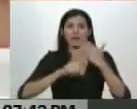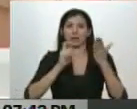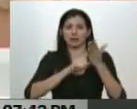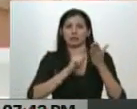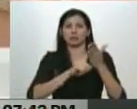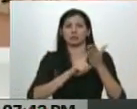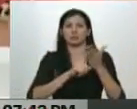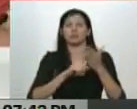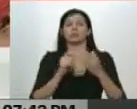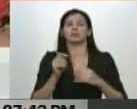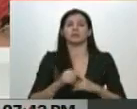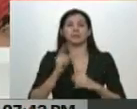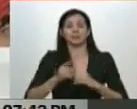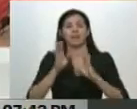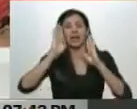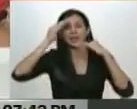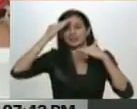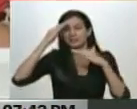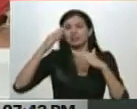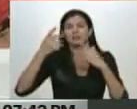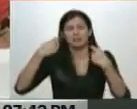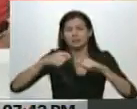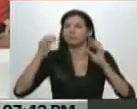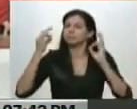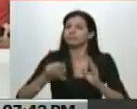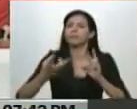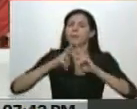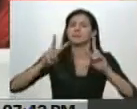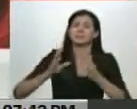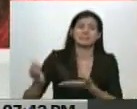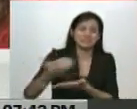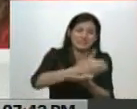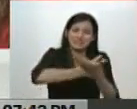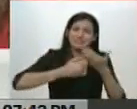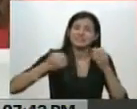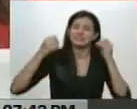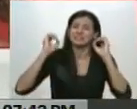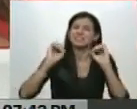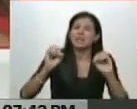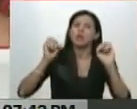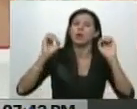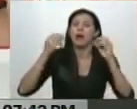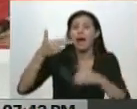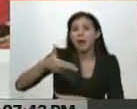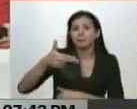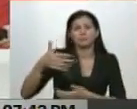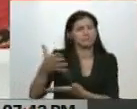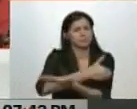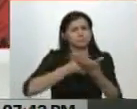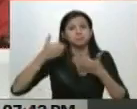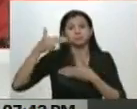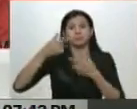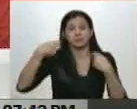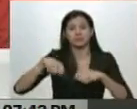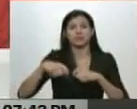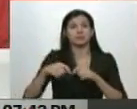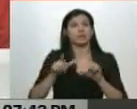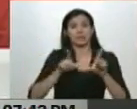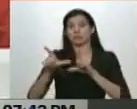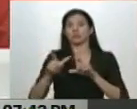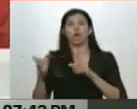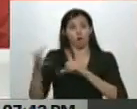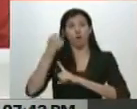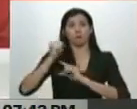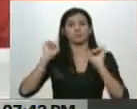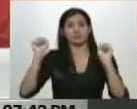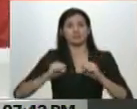ser abordados para su pacificación definitiva y su desarme definitivo este año. Nosotros logramos pacificar esa cárcel. Fíjese,